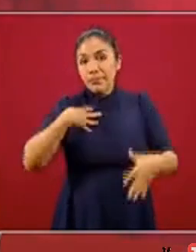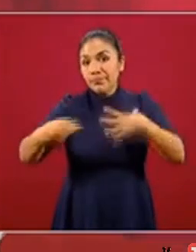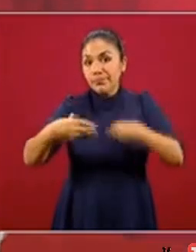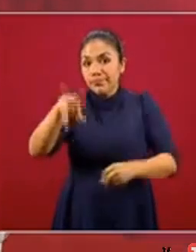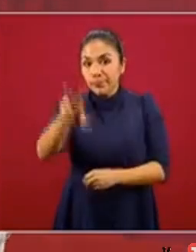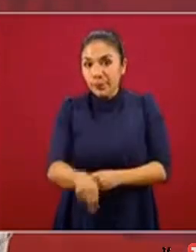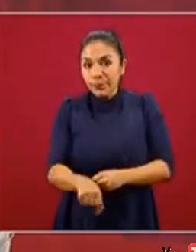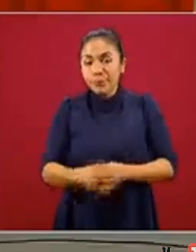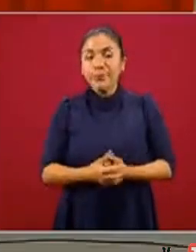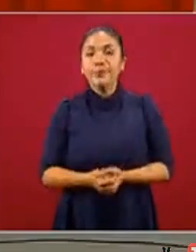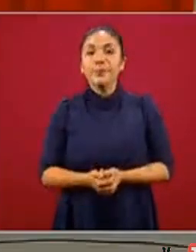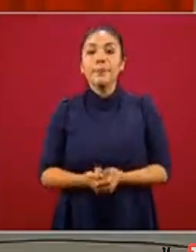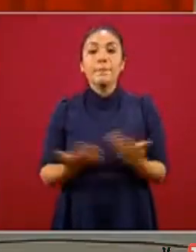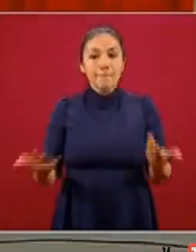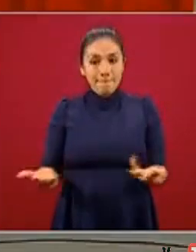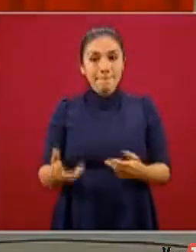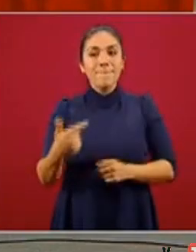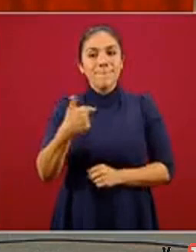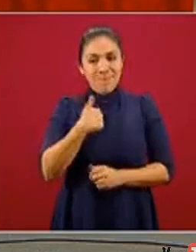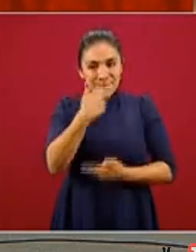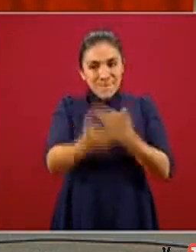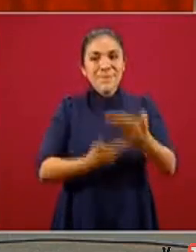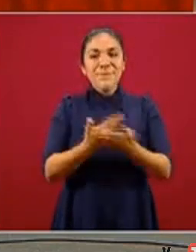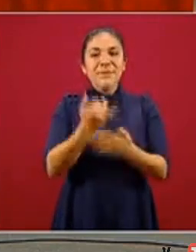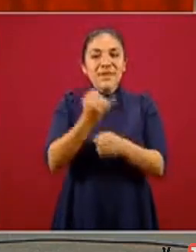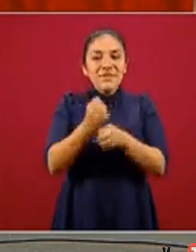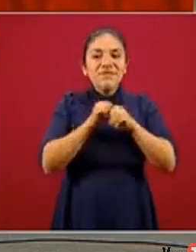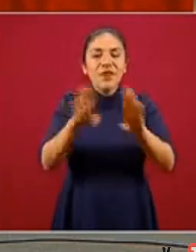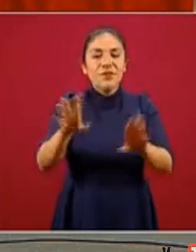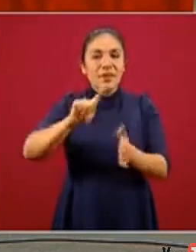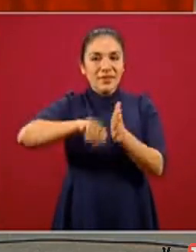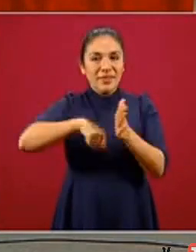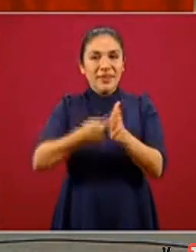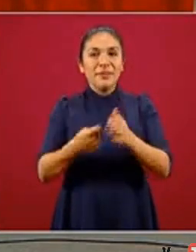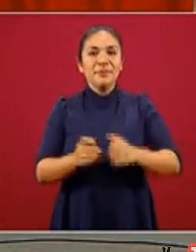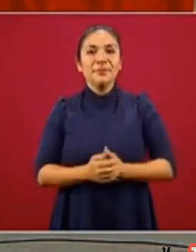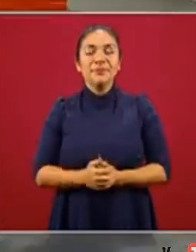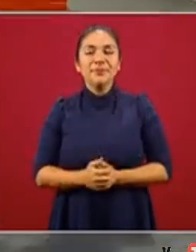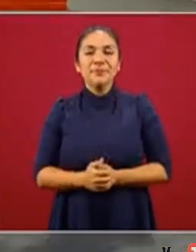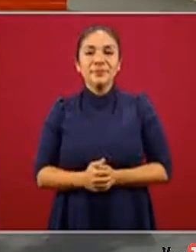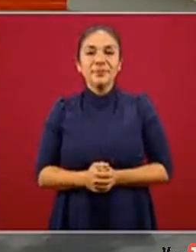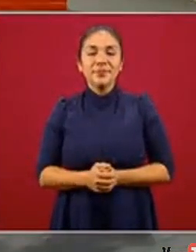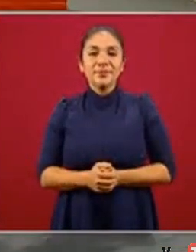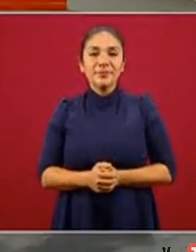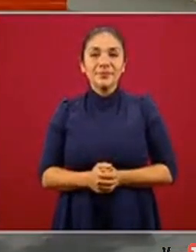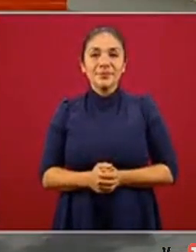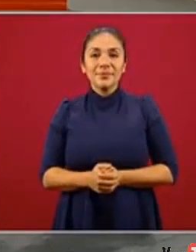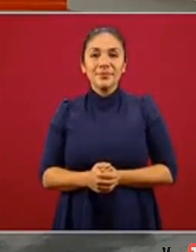Voy a presentar entonces yo el informe técnico.